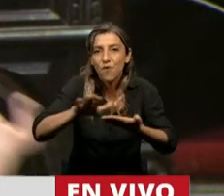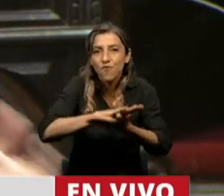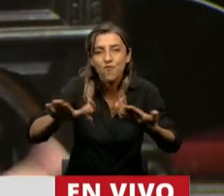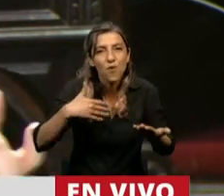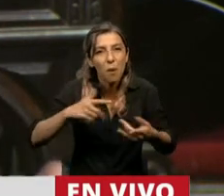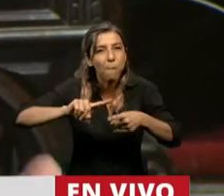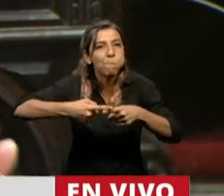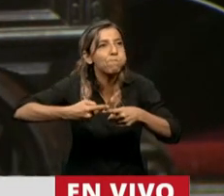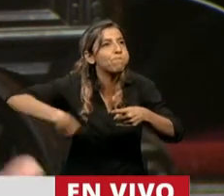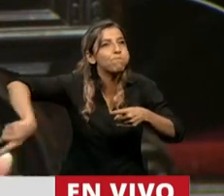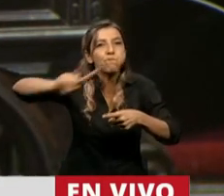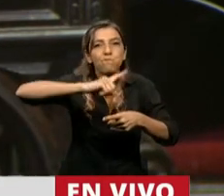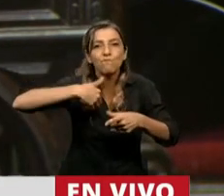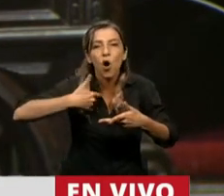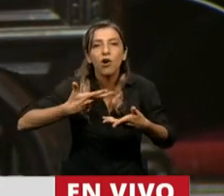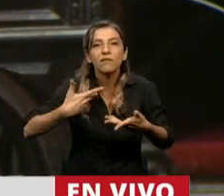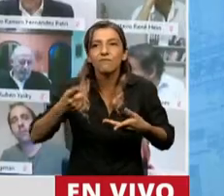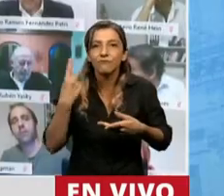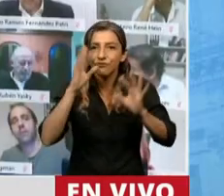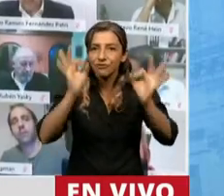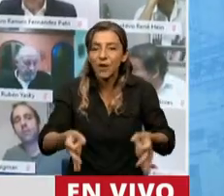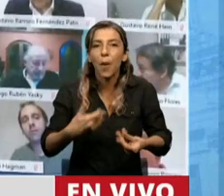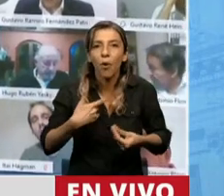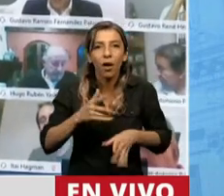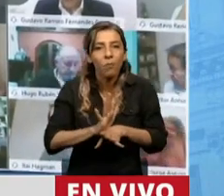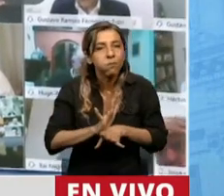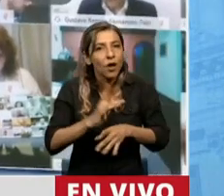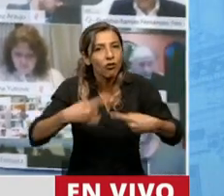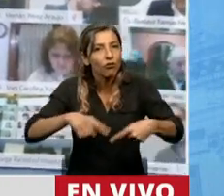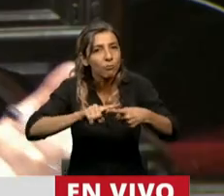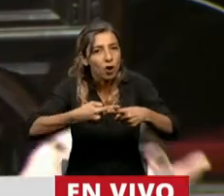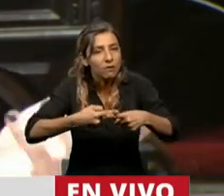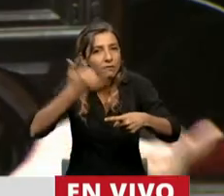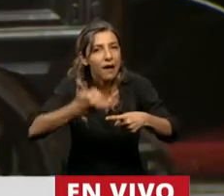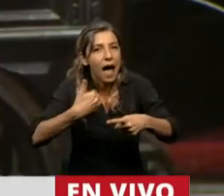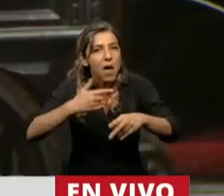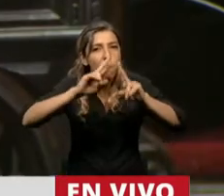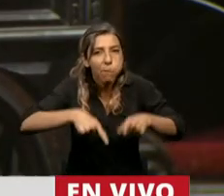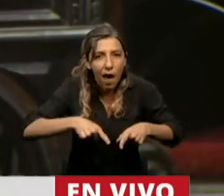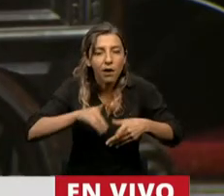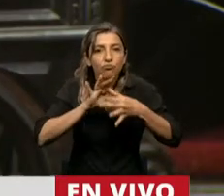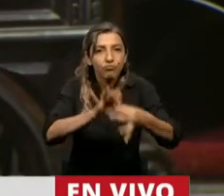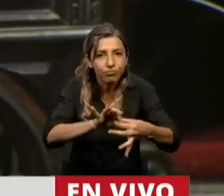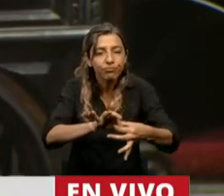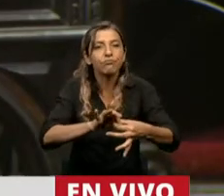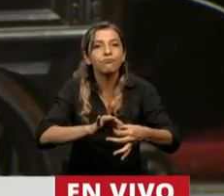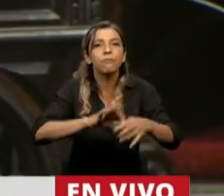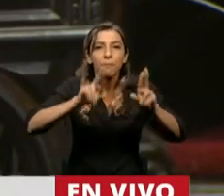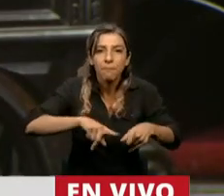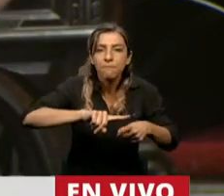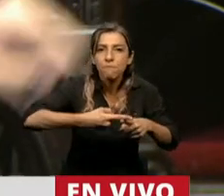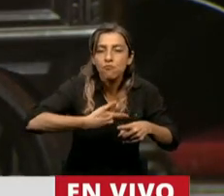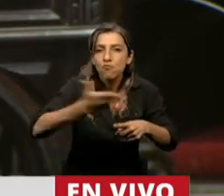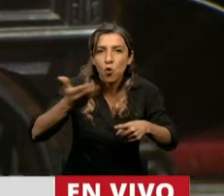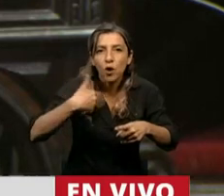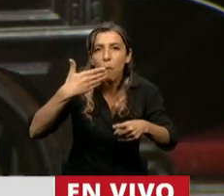absolutamente, en la política como herramienta de transformación. Porque sabemos que son las políticas públicas las que transforman la vida de